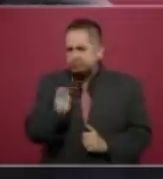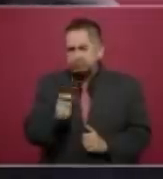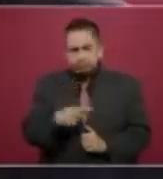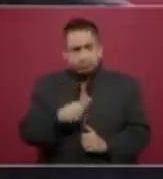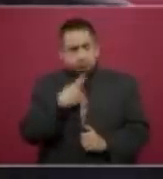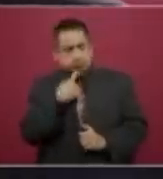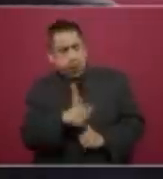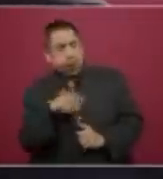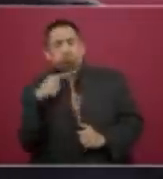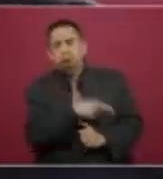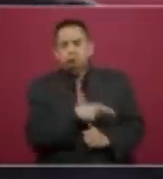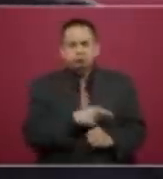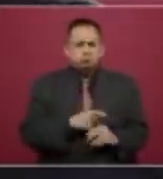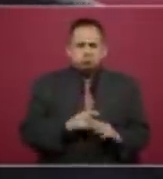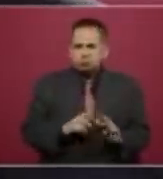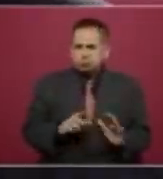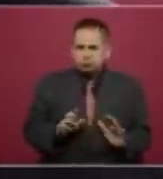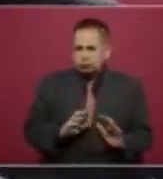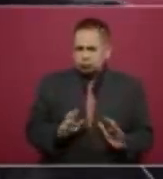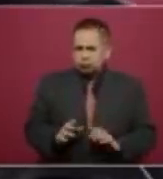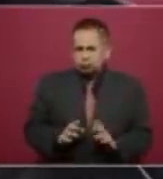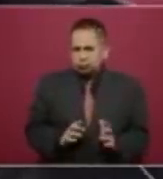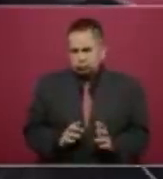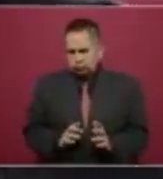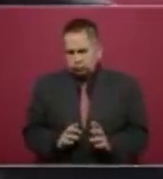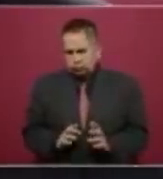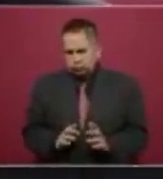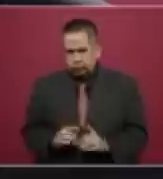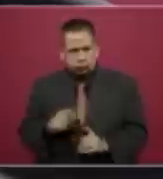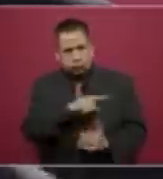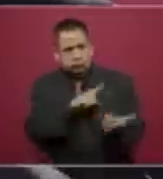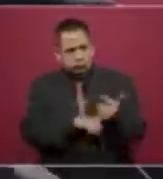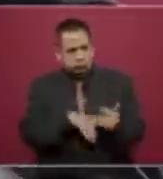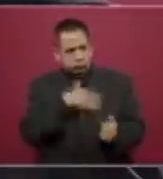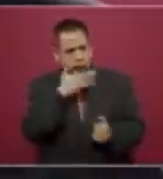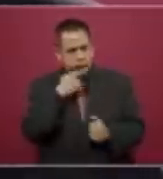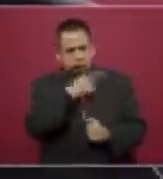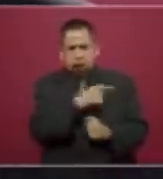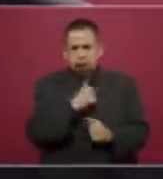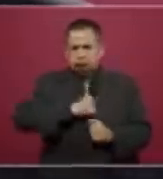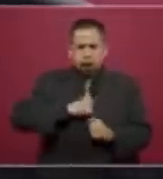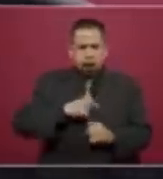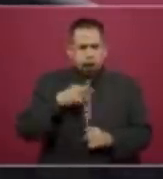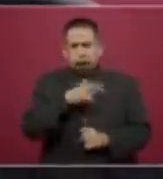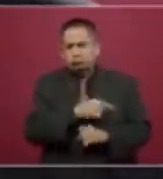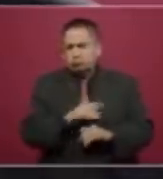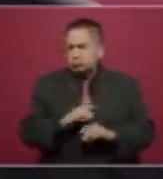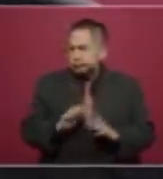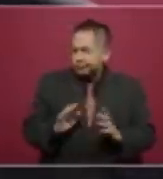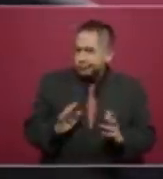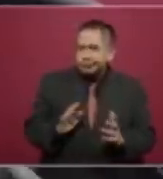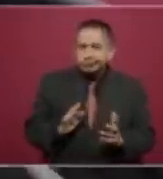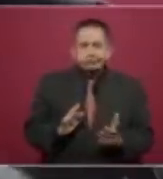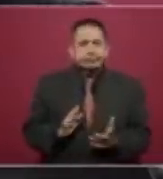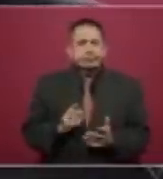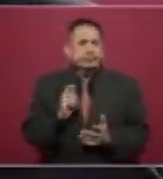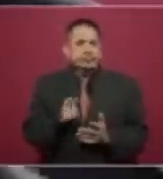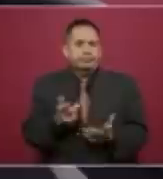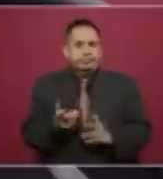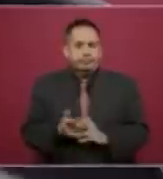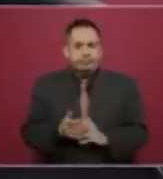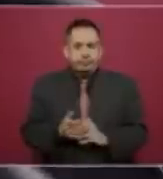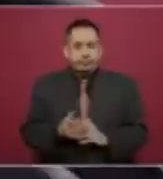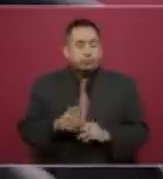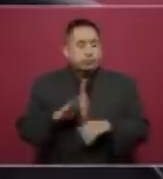acusar de que hay corrupción o hay influyentismo porque se